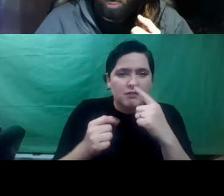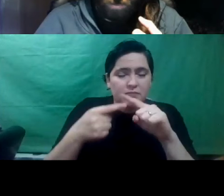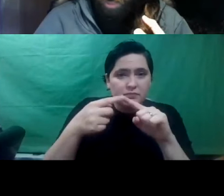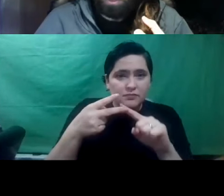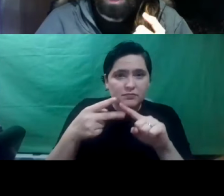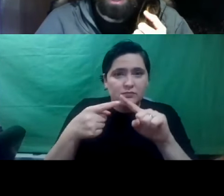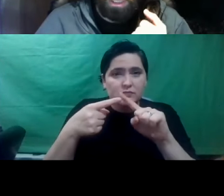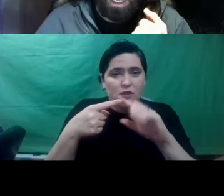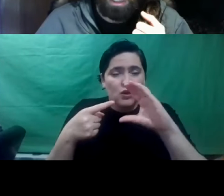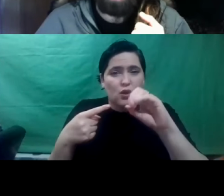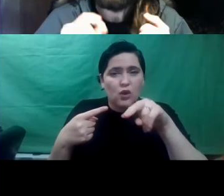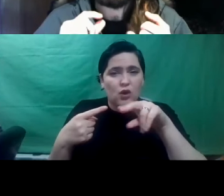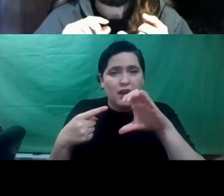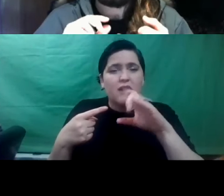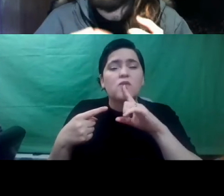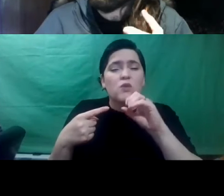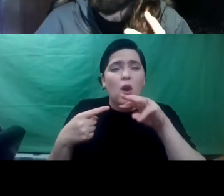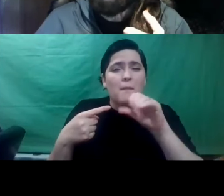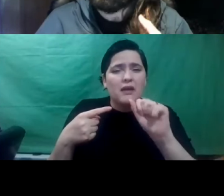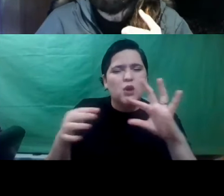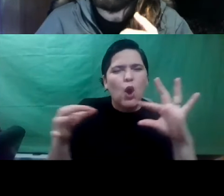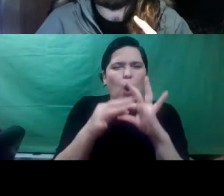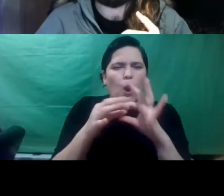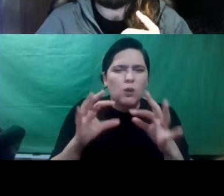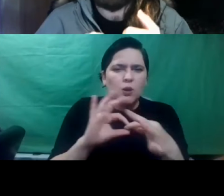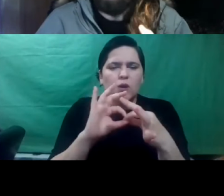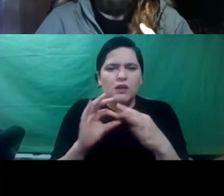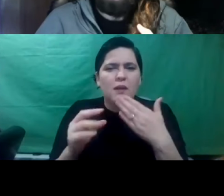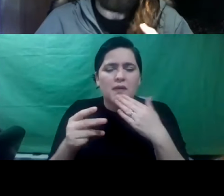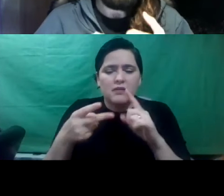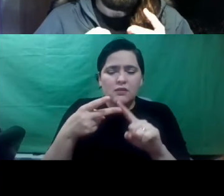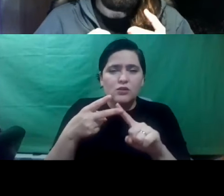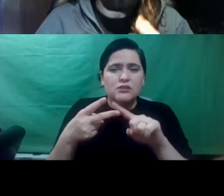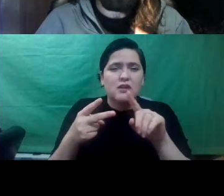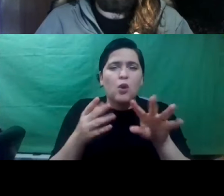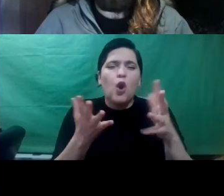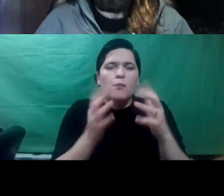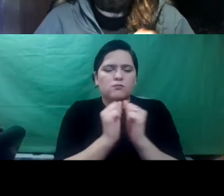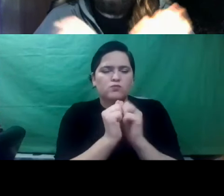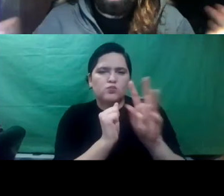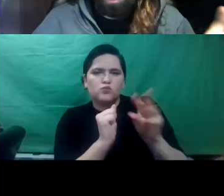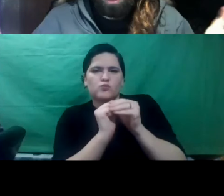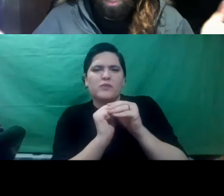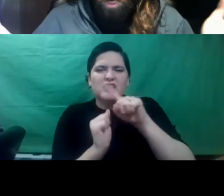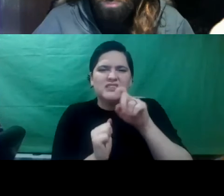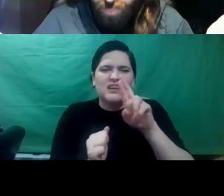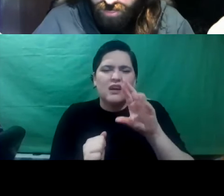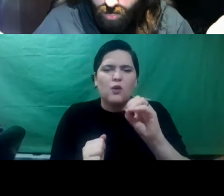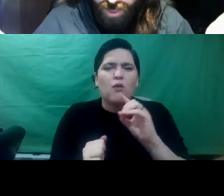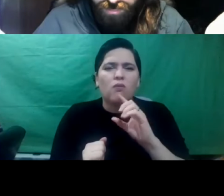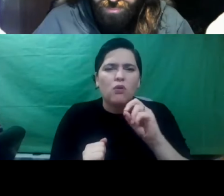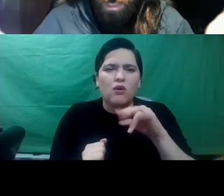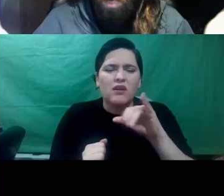el conectoma, cómo están conectadas las regiones, y la densidad de receptor de serotonina 2A. Entonces nosotros decimos, bueno, tenemos estos dos